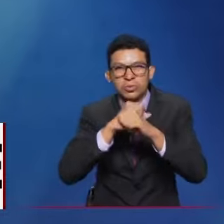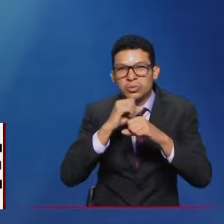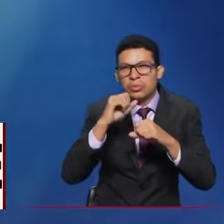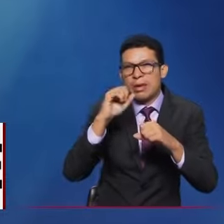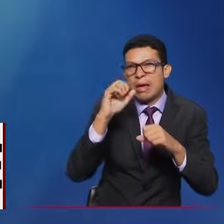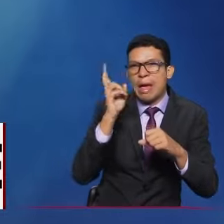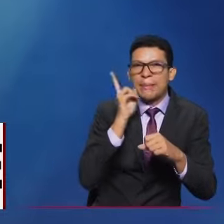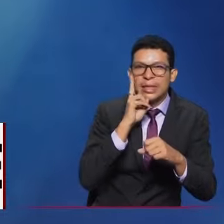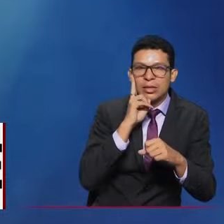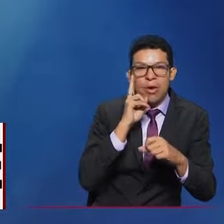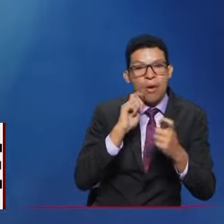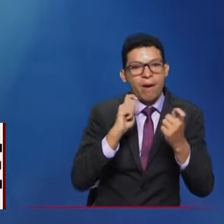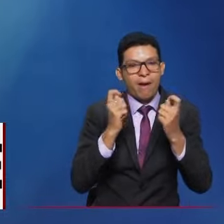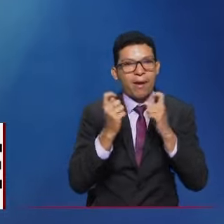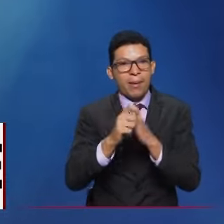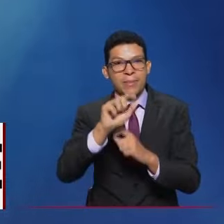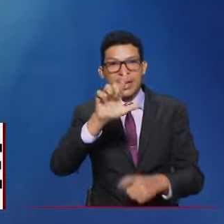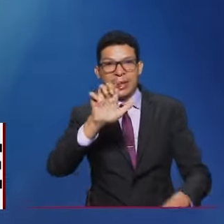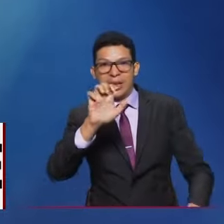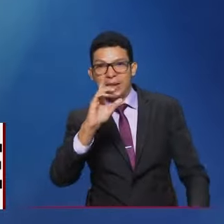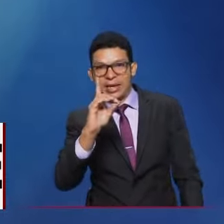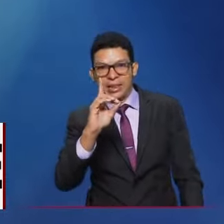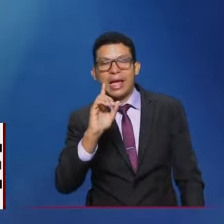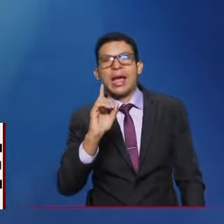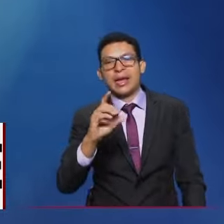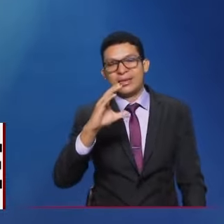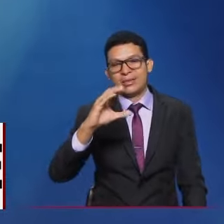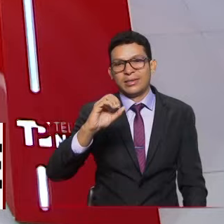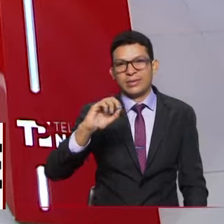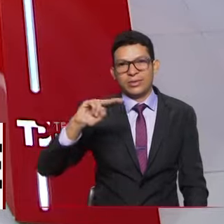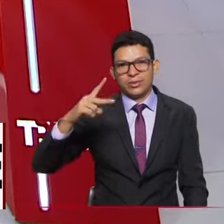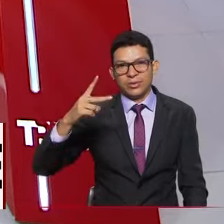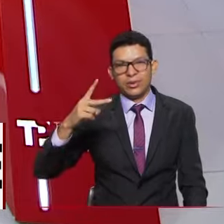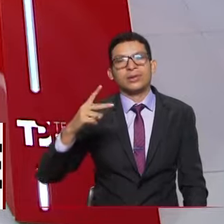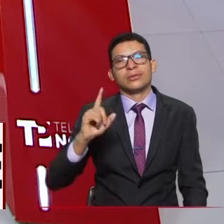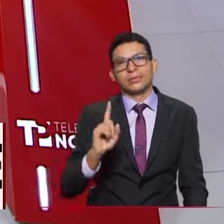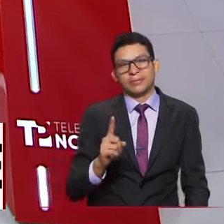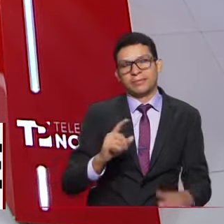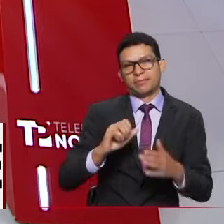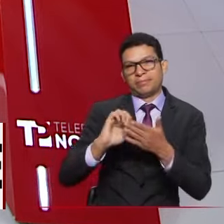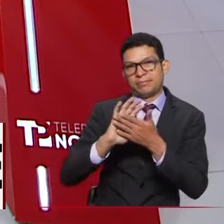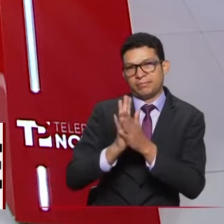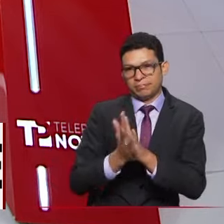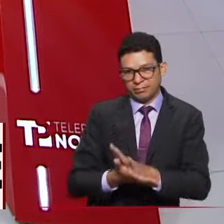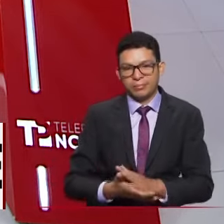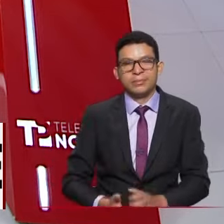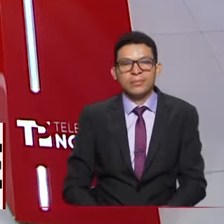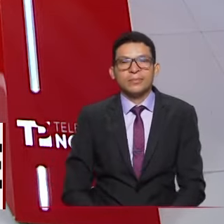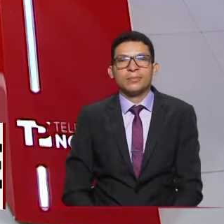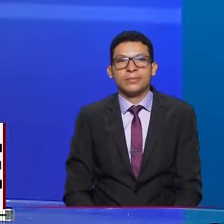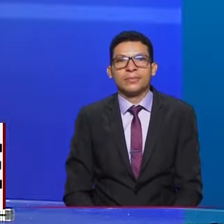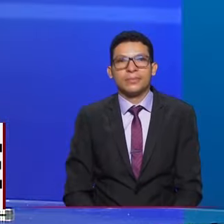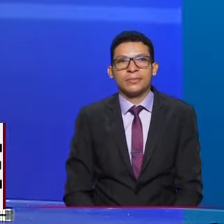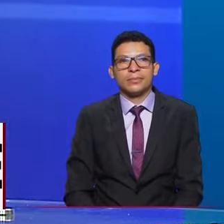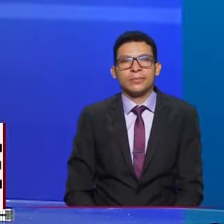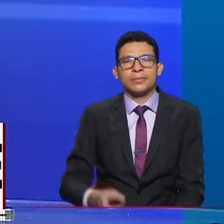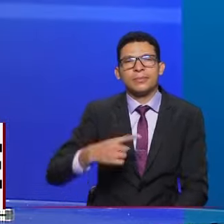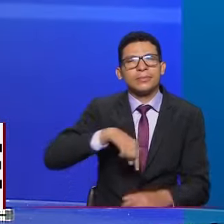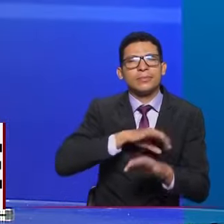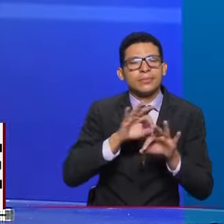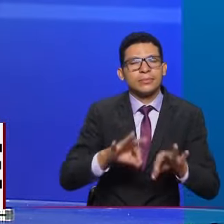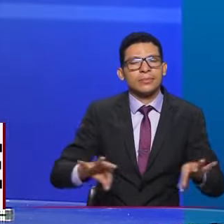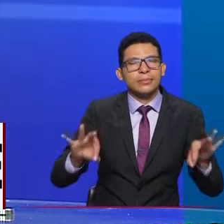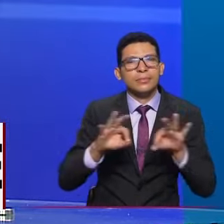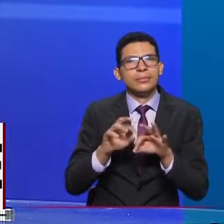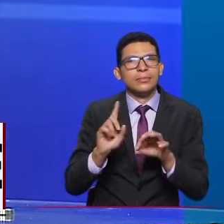todo eso nos ayuda a descarbonizar la dependencia que nosotros tenemos de los fósiles, ¿no? Director, hablemos ahora de un tema bastante importante y es el